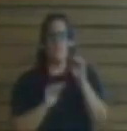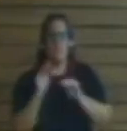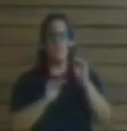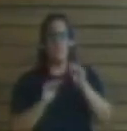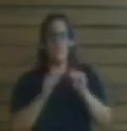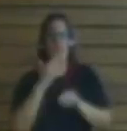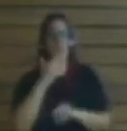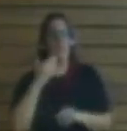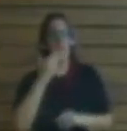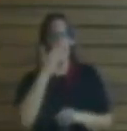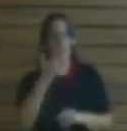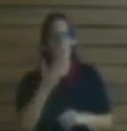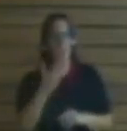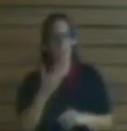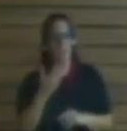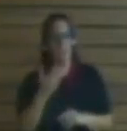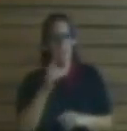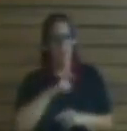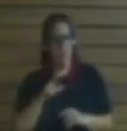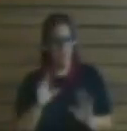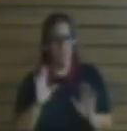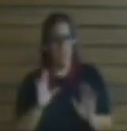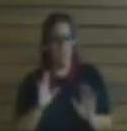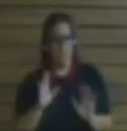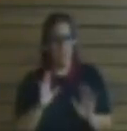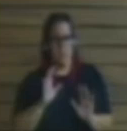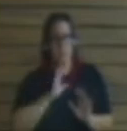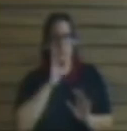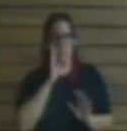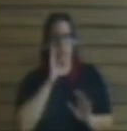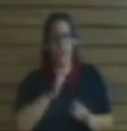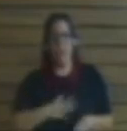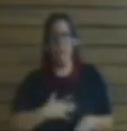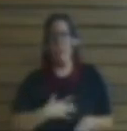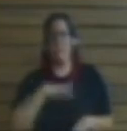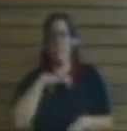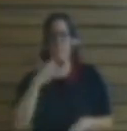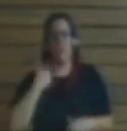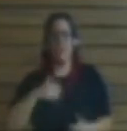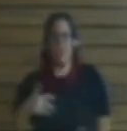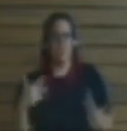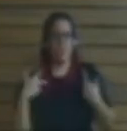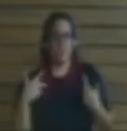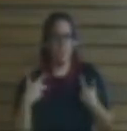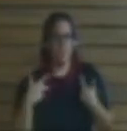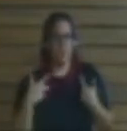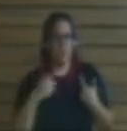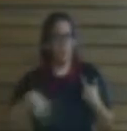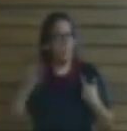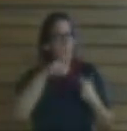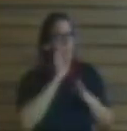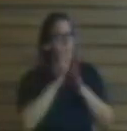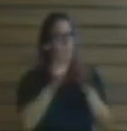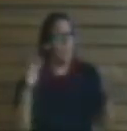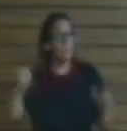gente. Bien. Bien. Porque demasiado hemos sufrido con eso. Que lo tengamos todos claro, ¿eh? En esta